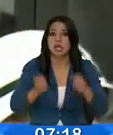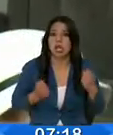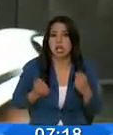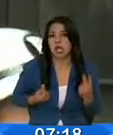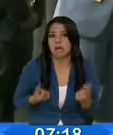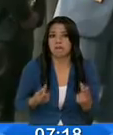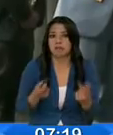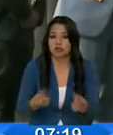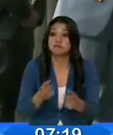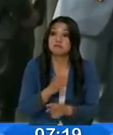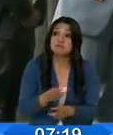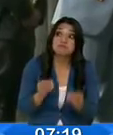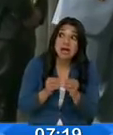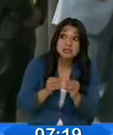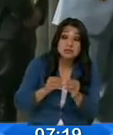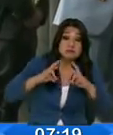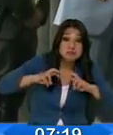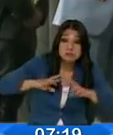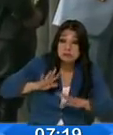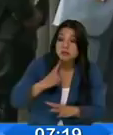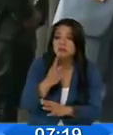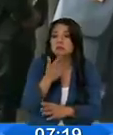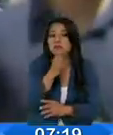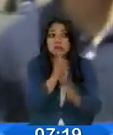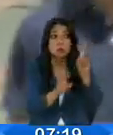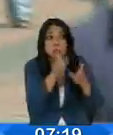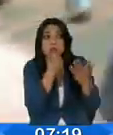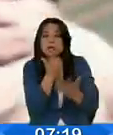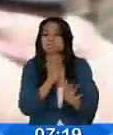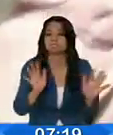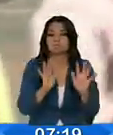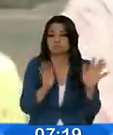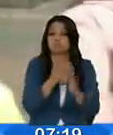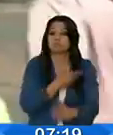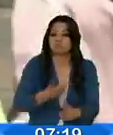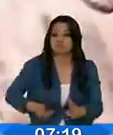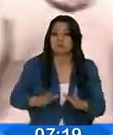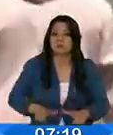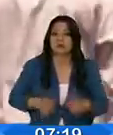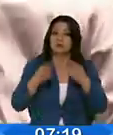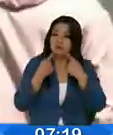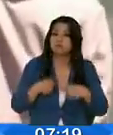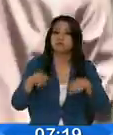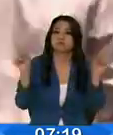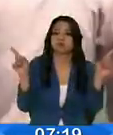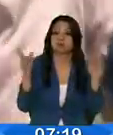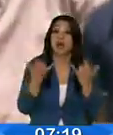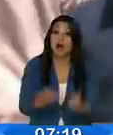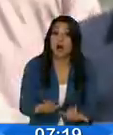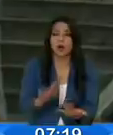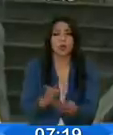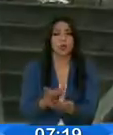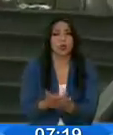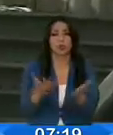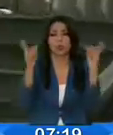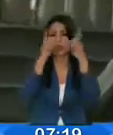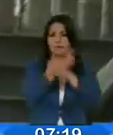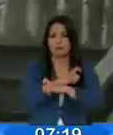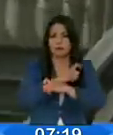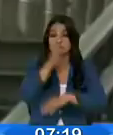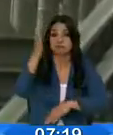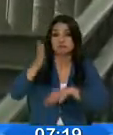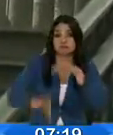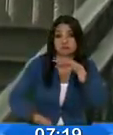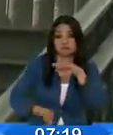Gobierno sin ahondar en los temas. Y es que el presidente Moreno presentará dichas reformas en un escenario económico complicado. El plazo